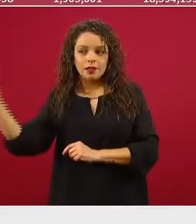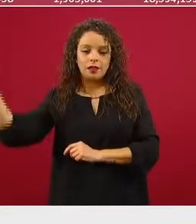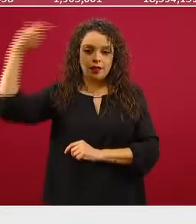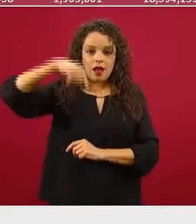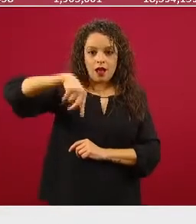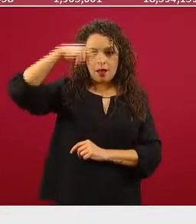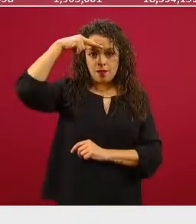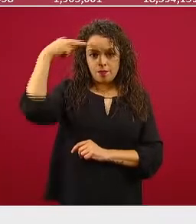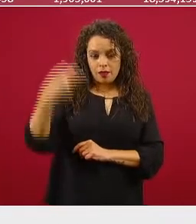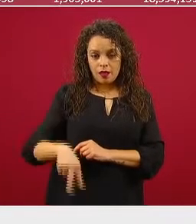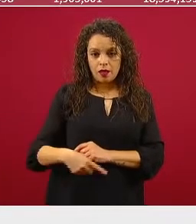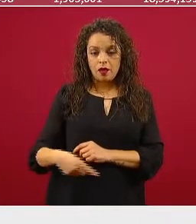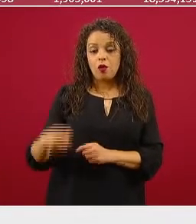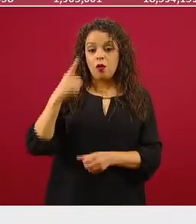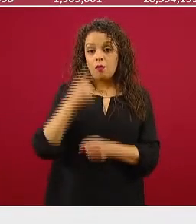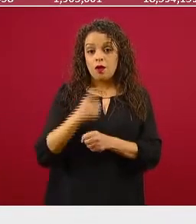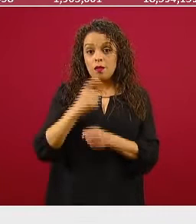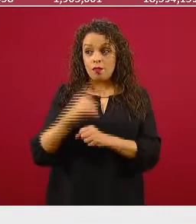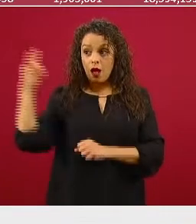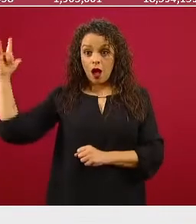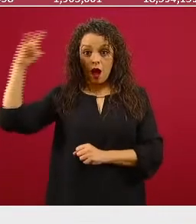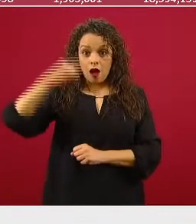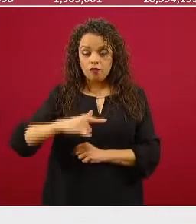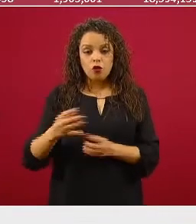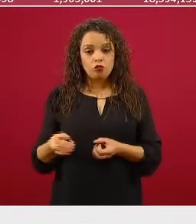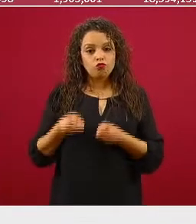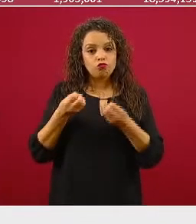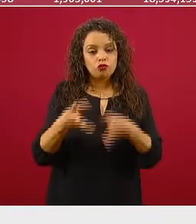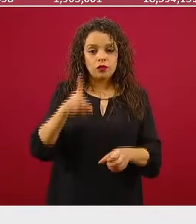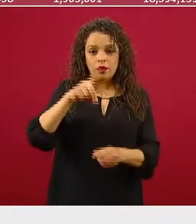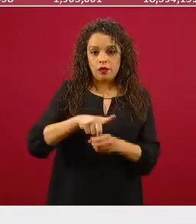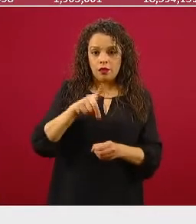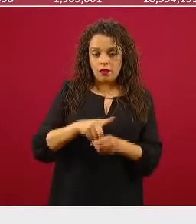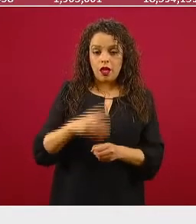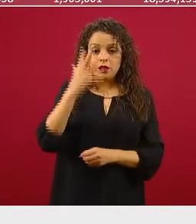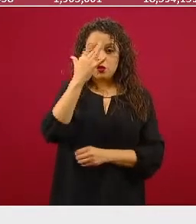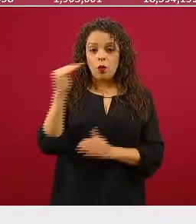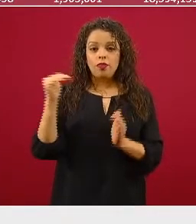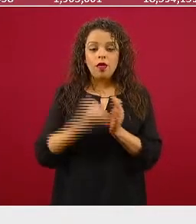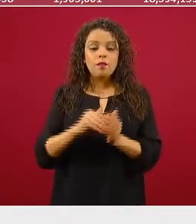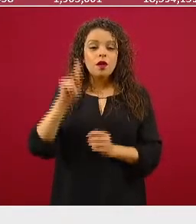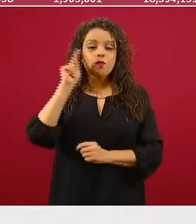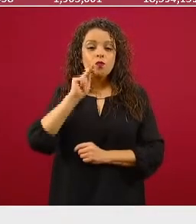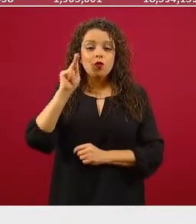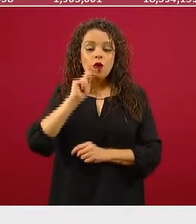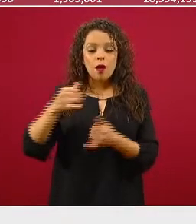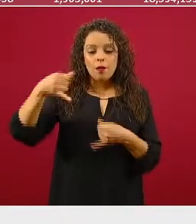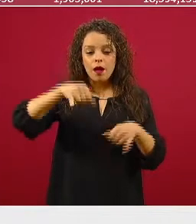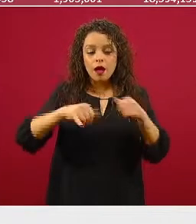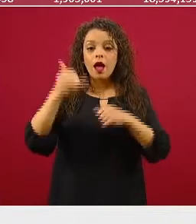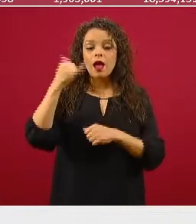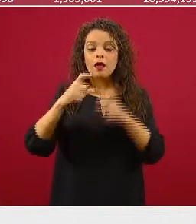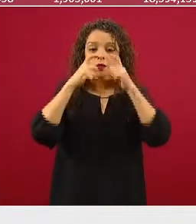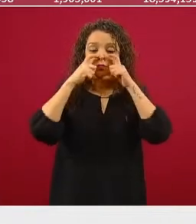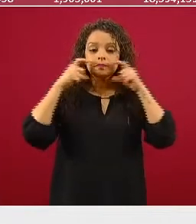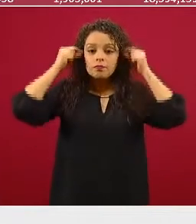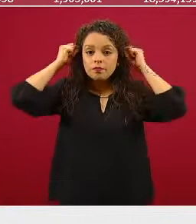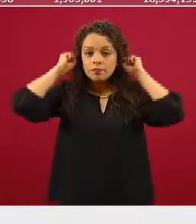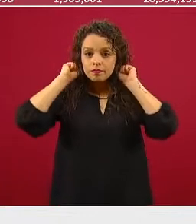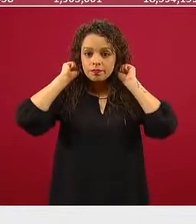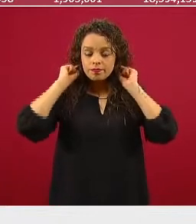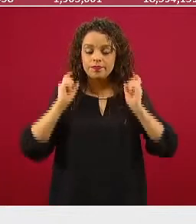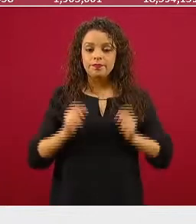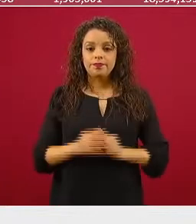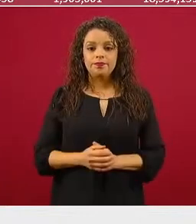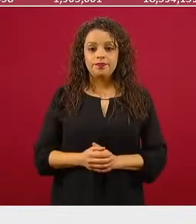El primer avión que llegó fue de donación, trajo 50,000 pruebas y cubrebocas. De ahí se va desde